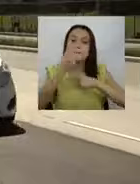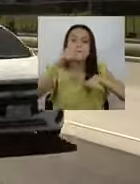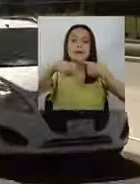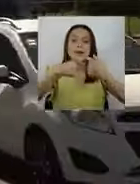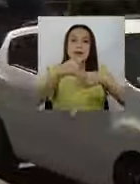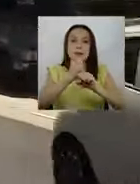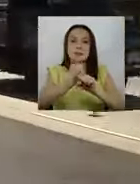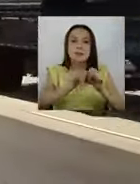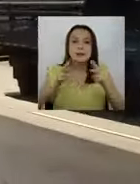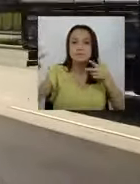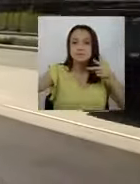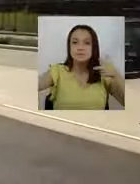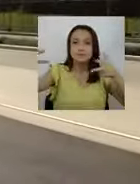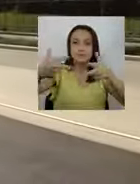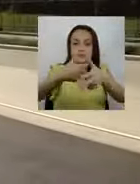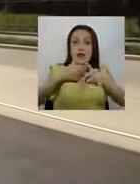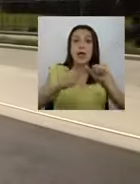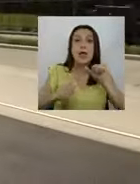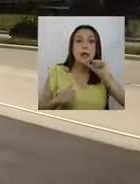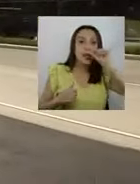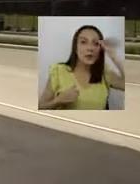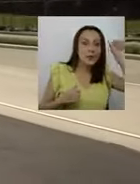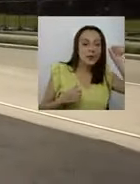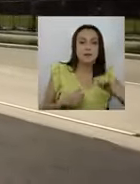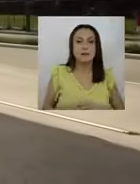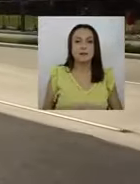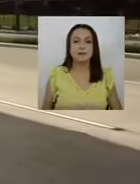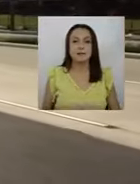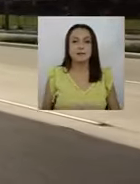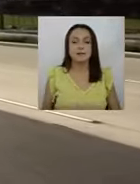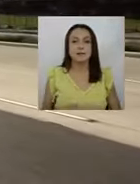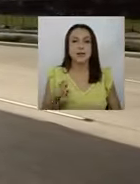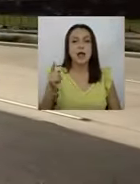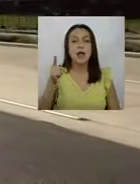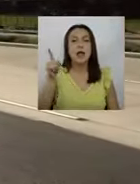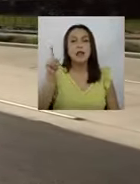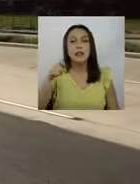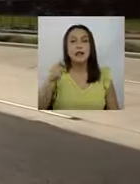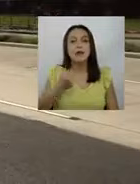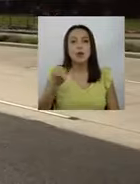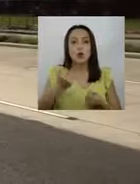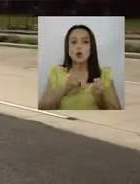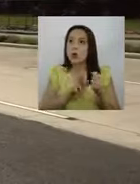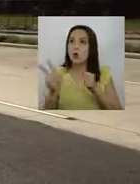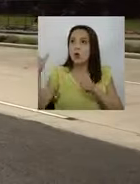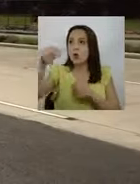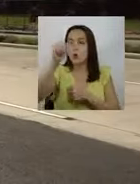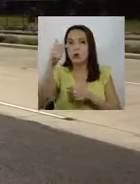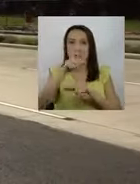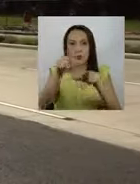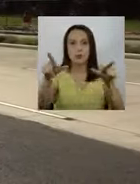radial en Alajuela. Esto obligará a los conductores a tomar rutas alternas.